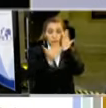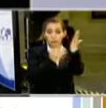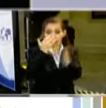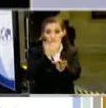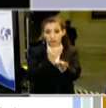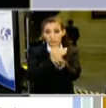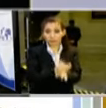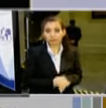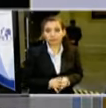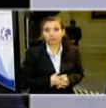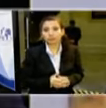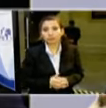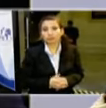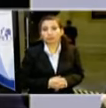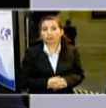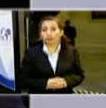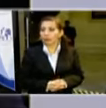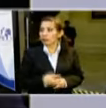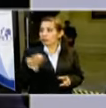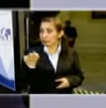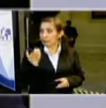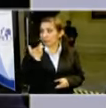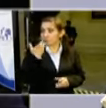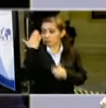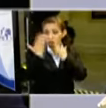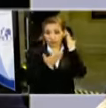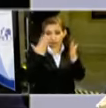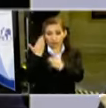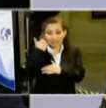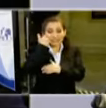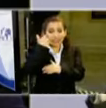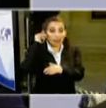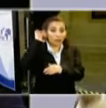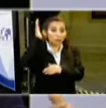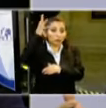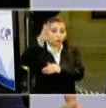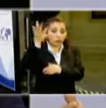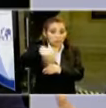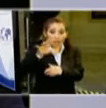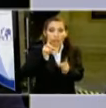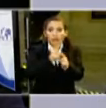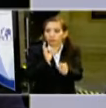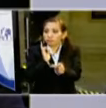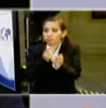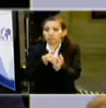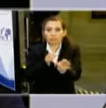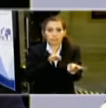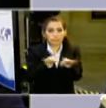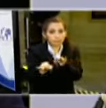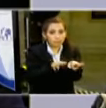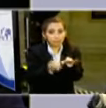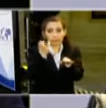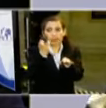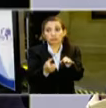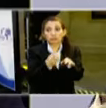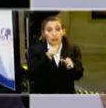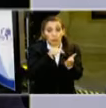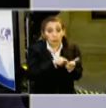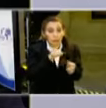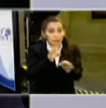este momento. Y esos estudiantes van a buscar, obviamente, un lugar donde trabajar. Ese lugar donde va a